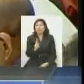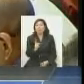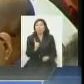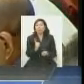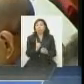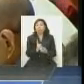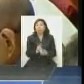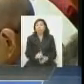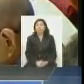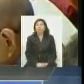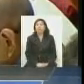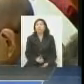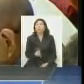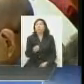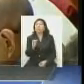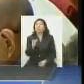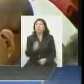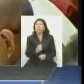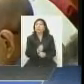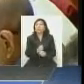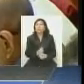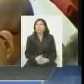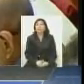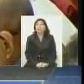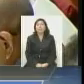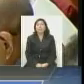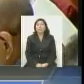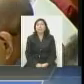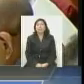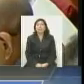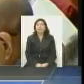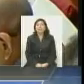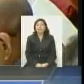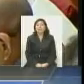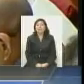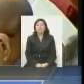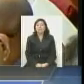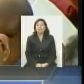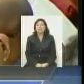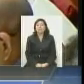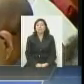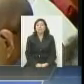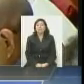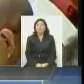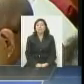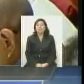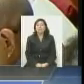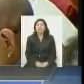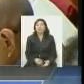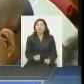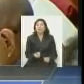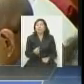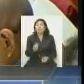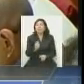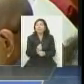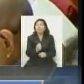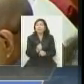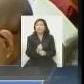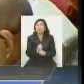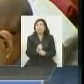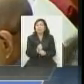encuentra la policía como los trabajadores. Y hemos visto, y más adelante voy a proyectar, presidente, cómo es que los